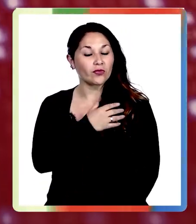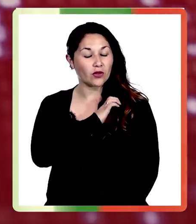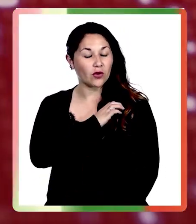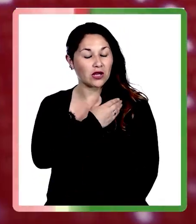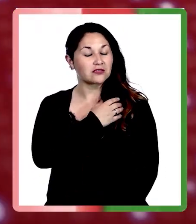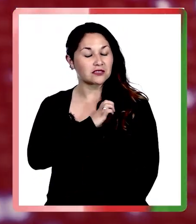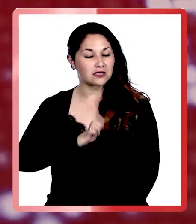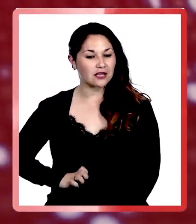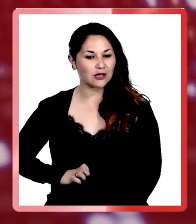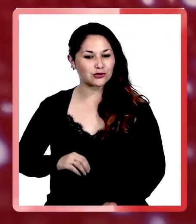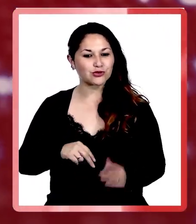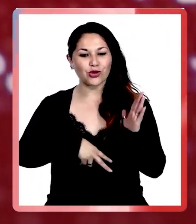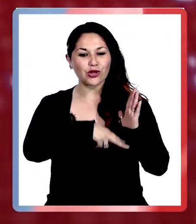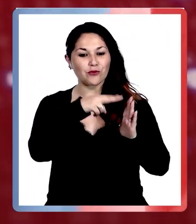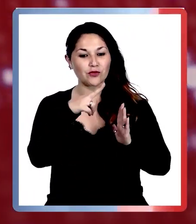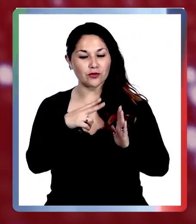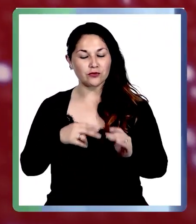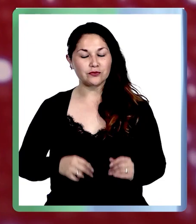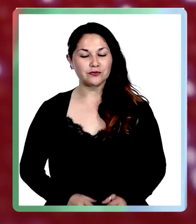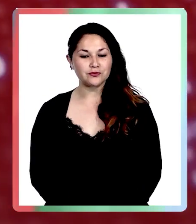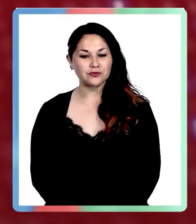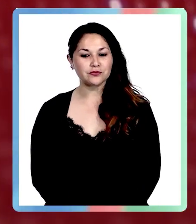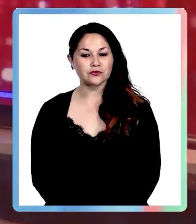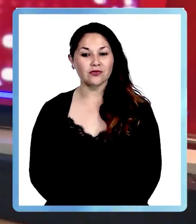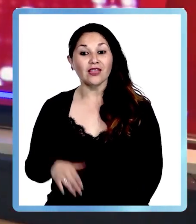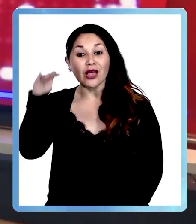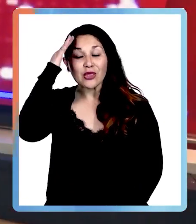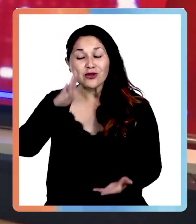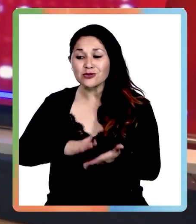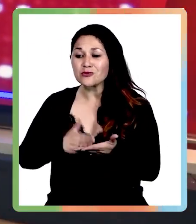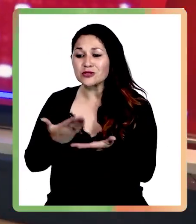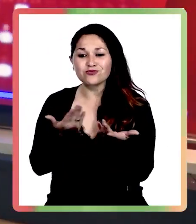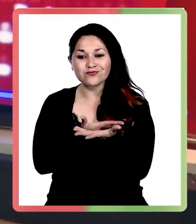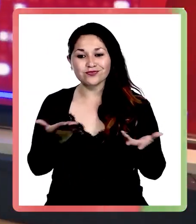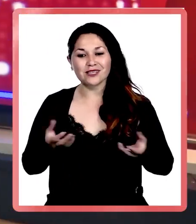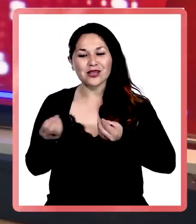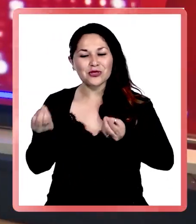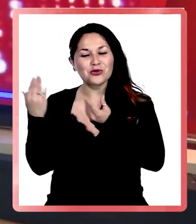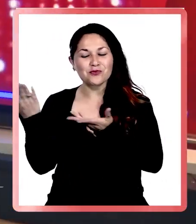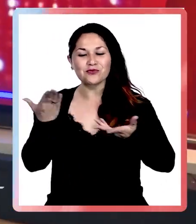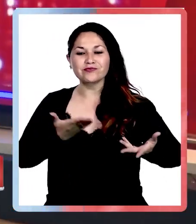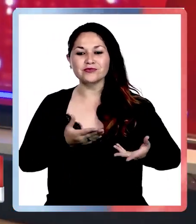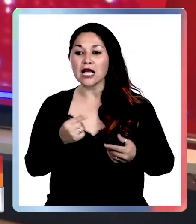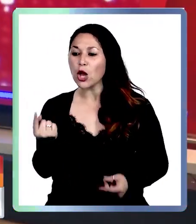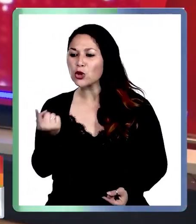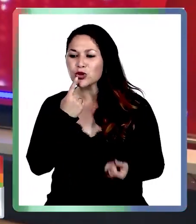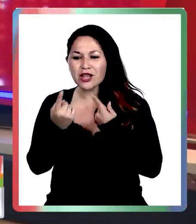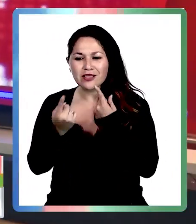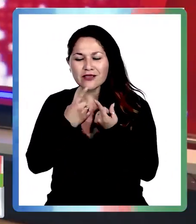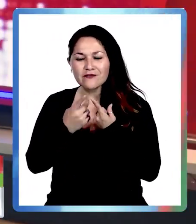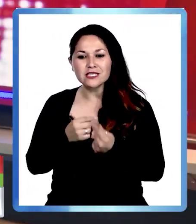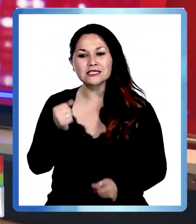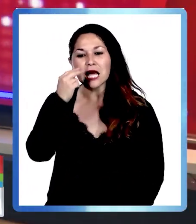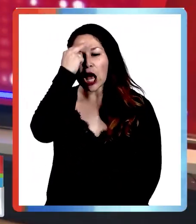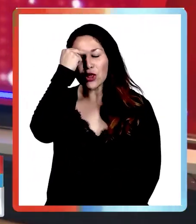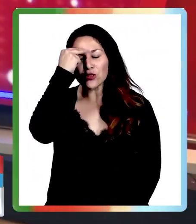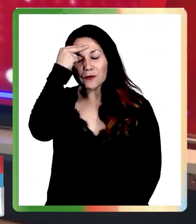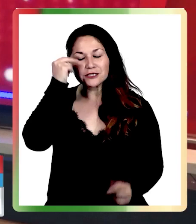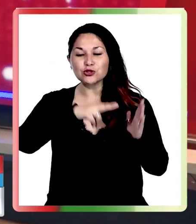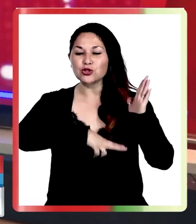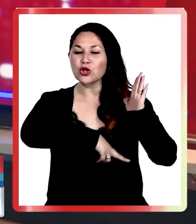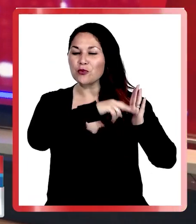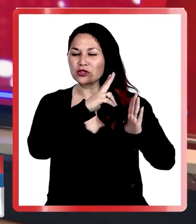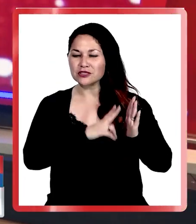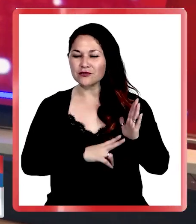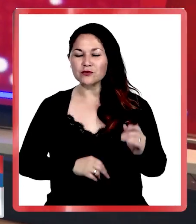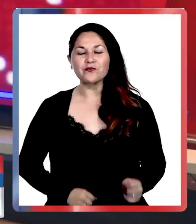presentan Portavoz Noticias. Hola, ¿qué tal? ¿Cómo están ustedes? Les damos la bienvenida a la entrevista del domingo de Portavoz